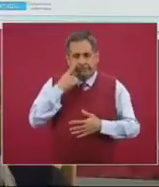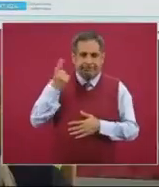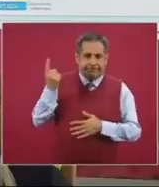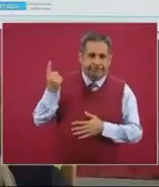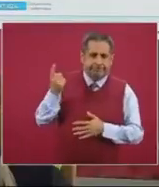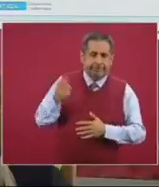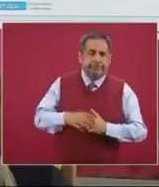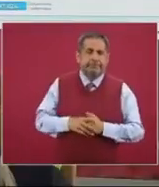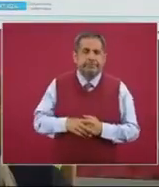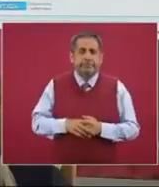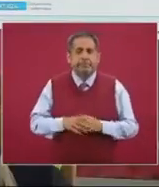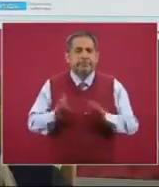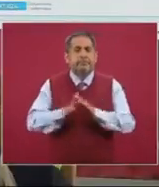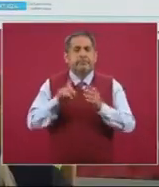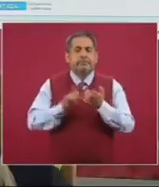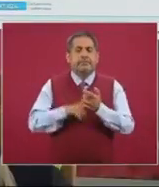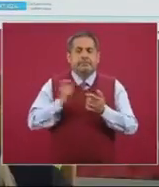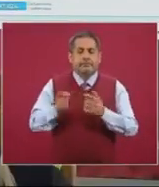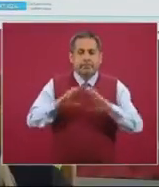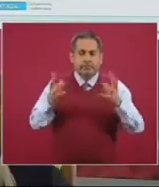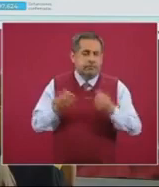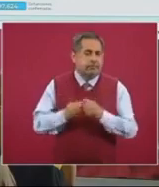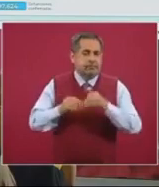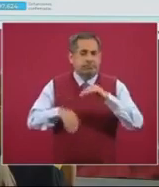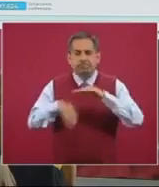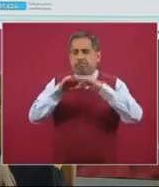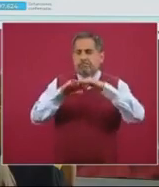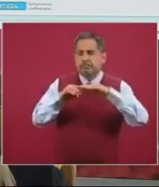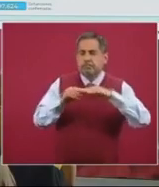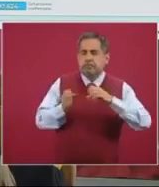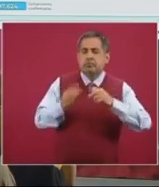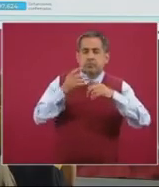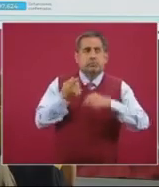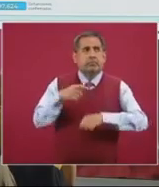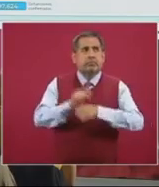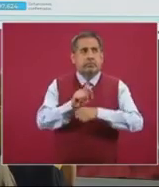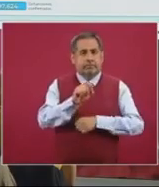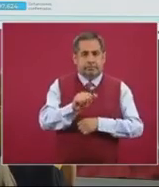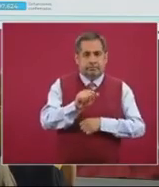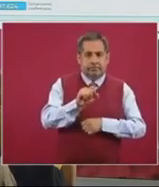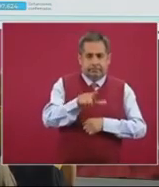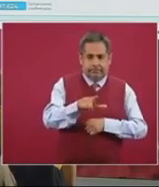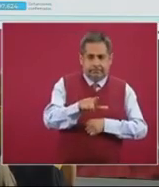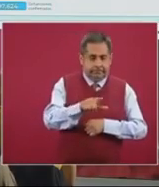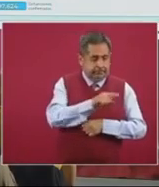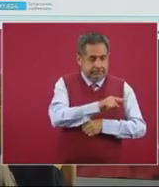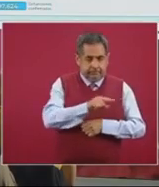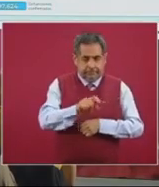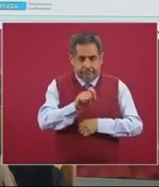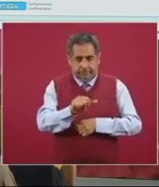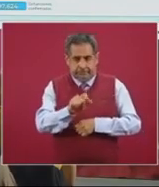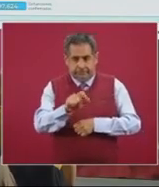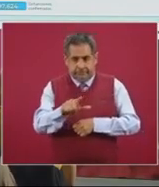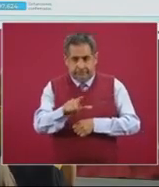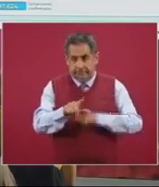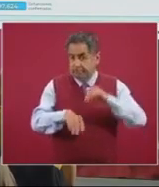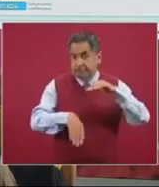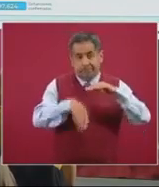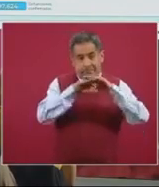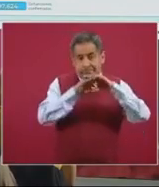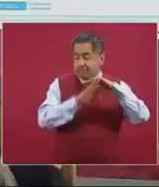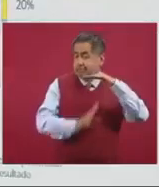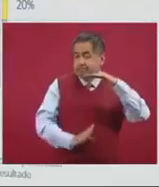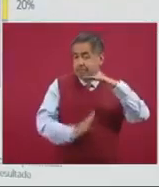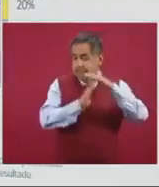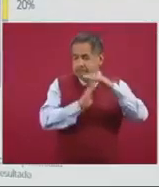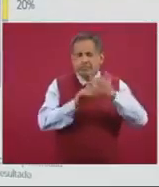Y aquí tenemos que llegamos a un punto máximo en la semana 26 y 27 del año, que son las 2 primeras